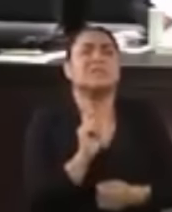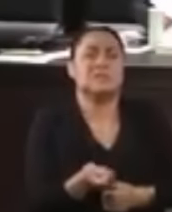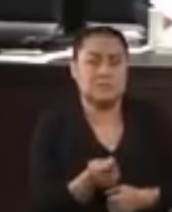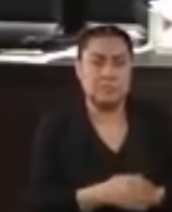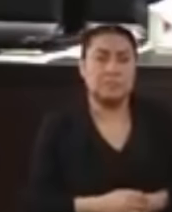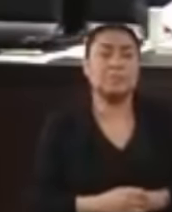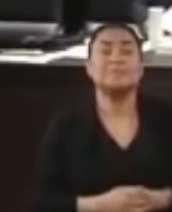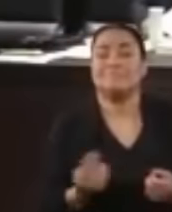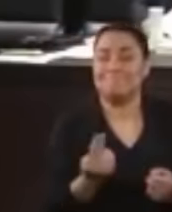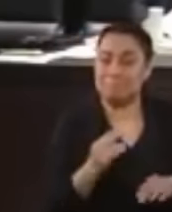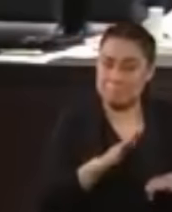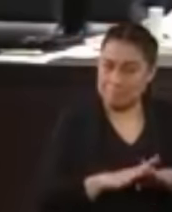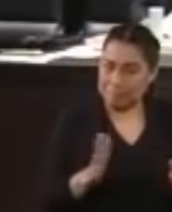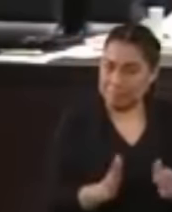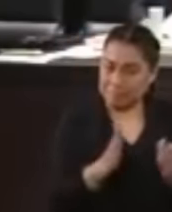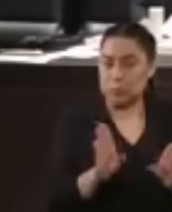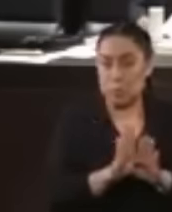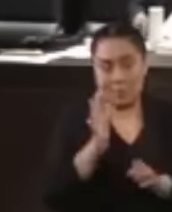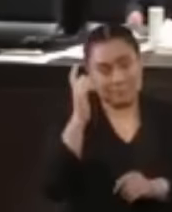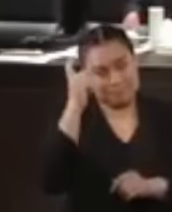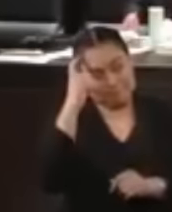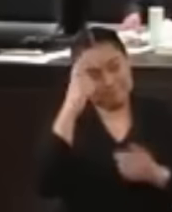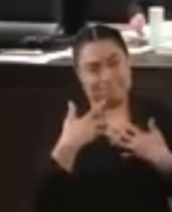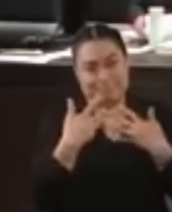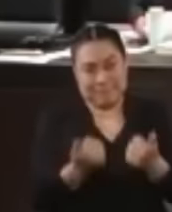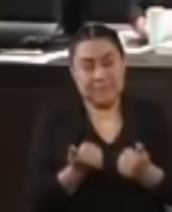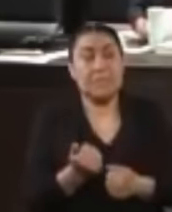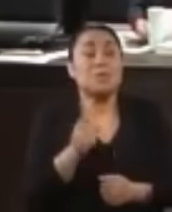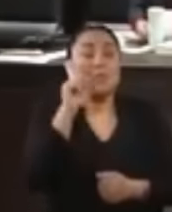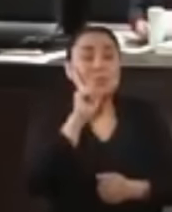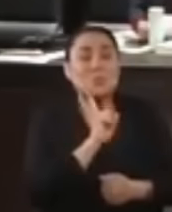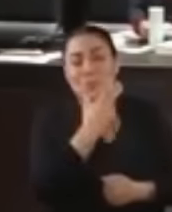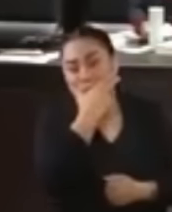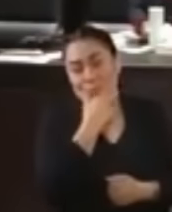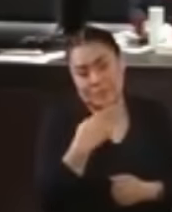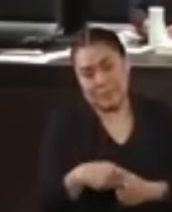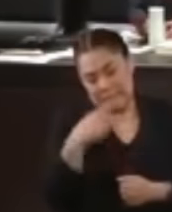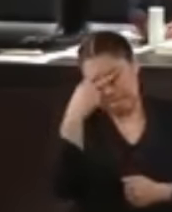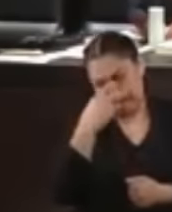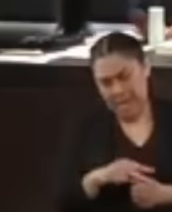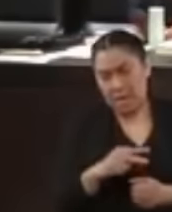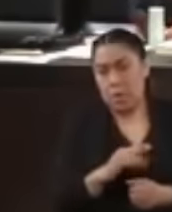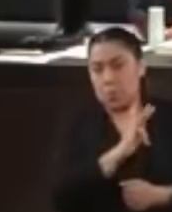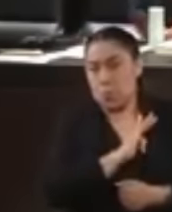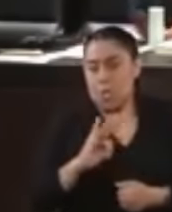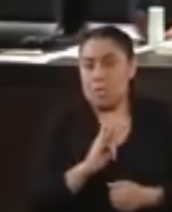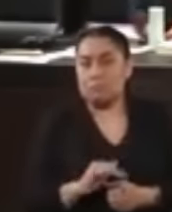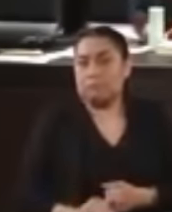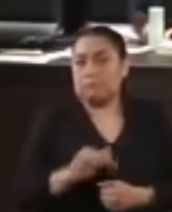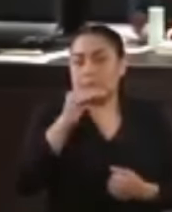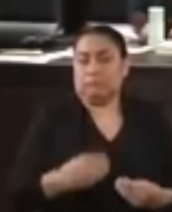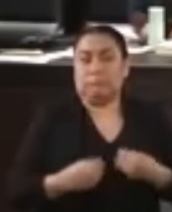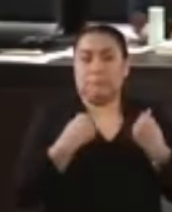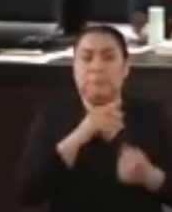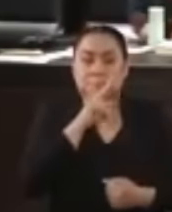hacer cerebro para que las mexicanas y los mexicanos tengamos mejores condiciones de vida.